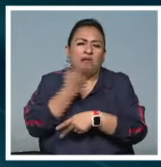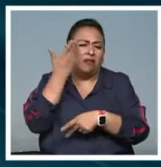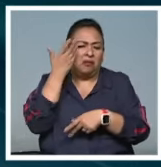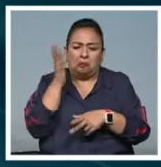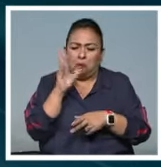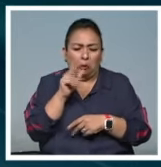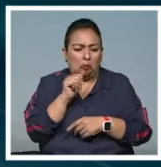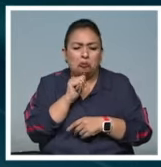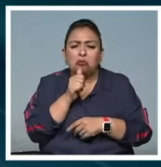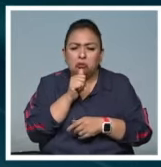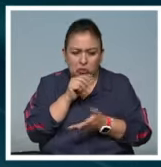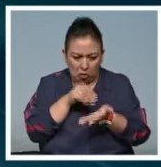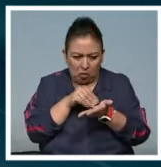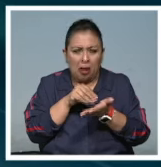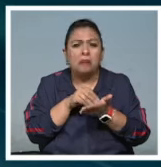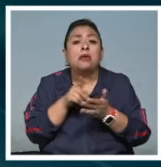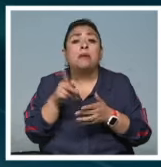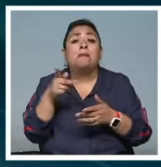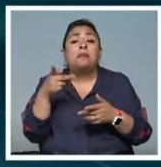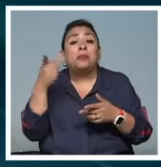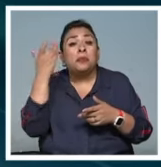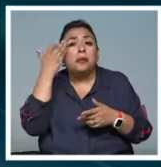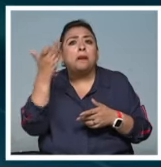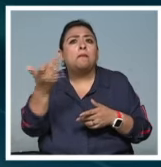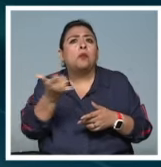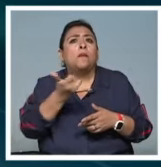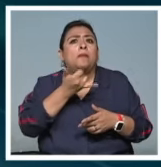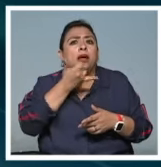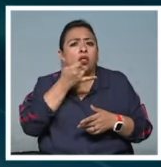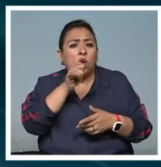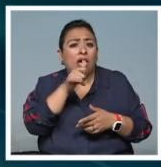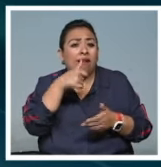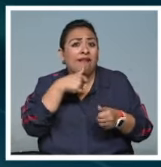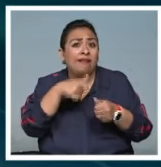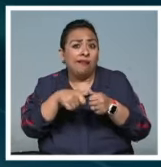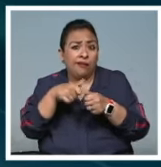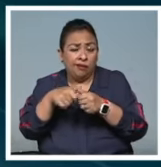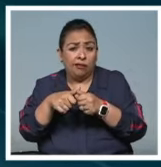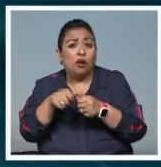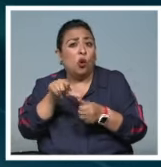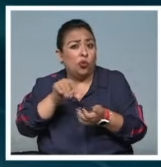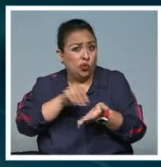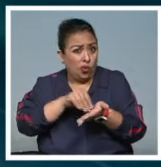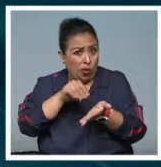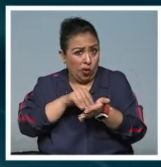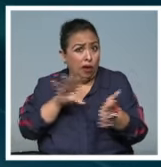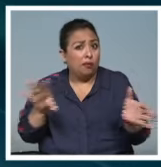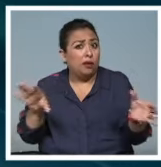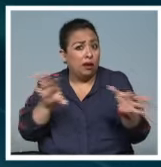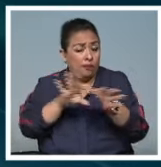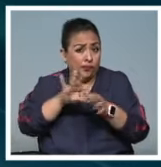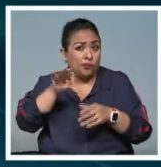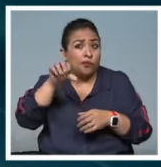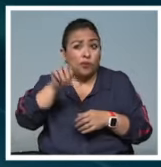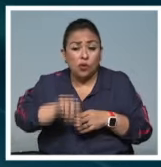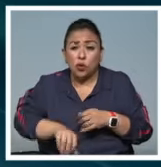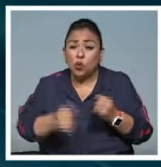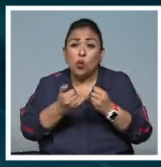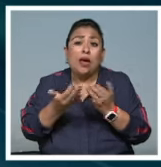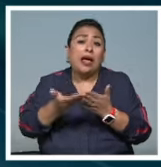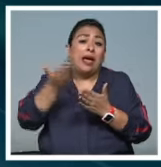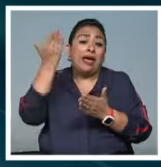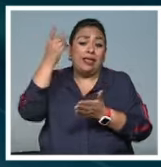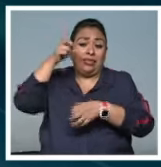tiempo ha perdonado a esas letras, están tan vigentes hoy como el día que